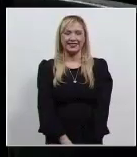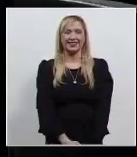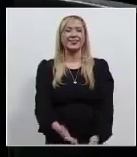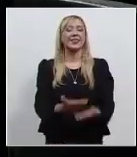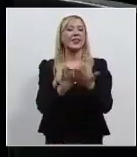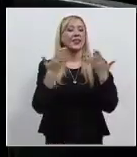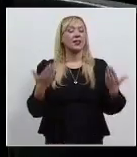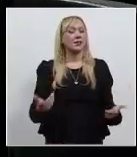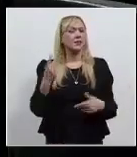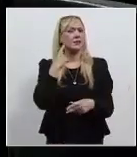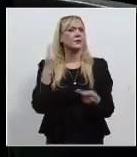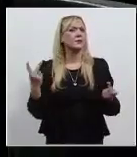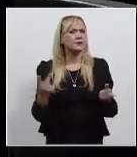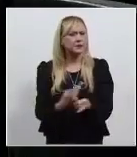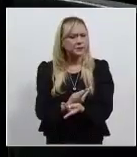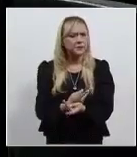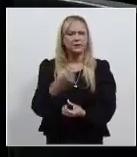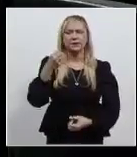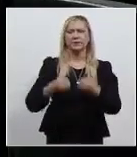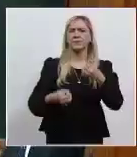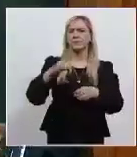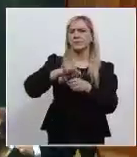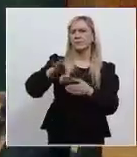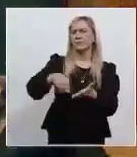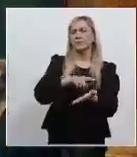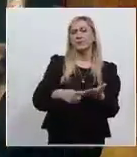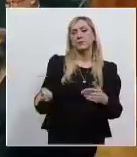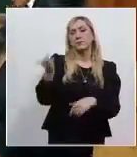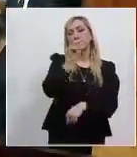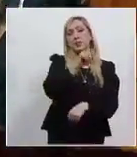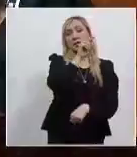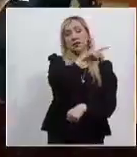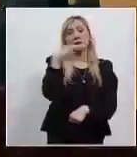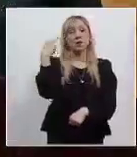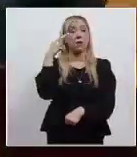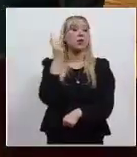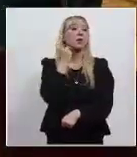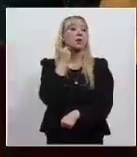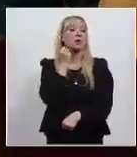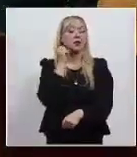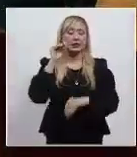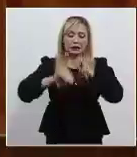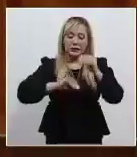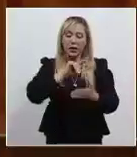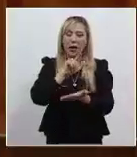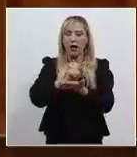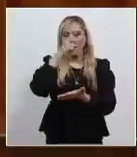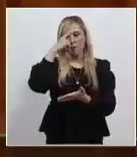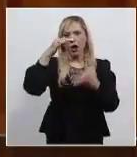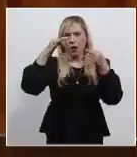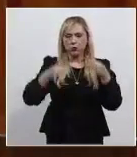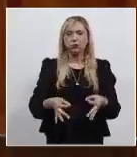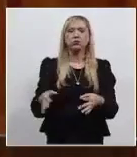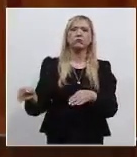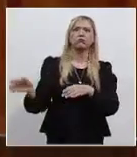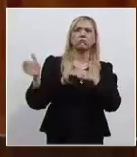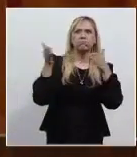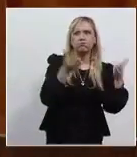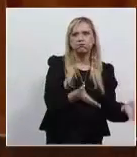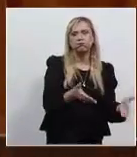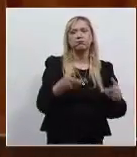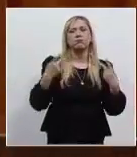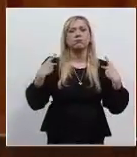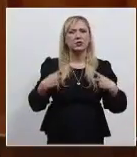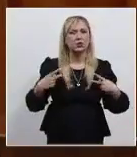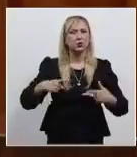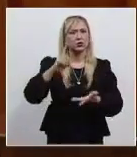Más adelante, el Tribunal Electoral ordena al Congreso de Veracruz legislar para garantizar el acceso a cargos públicos a